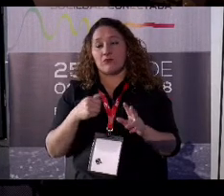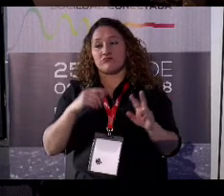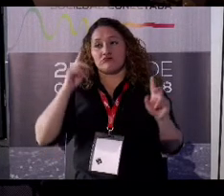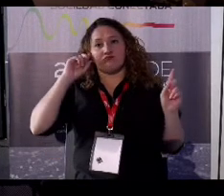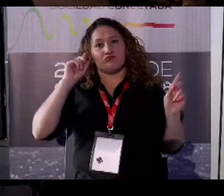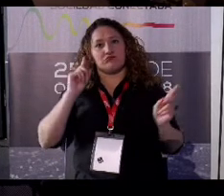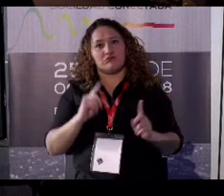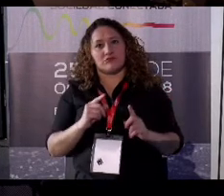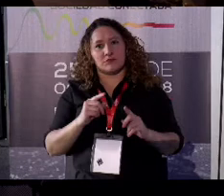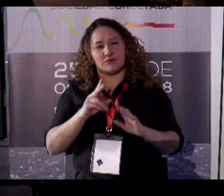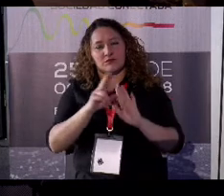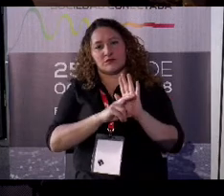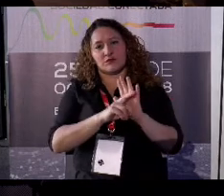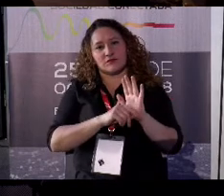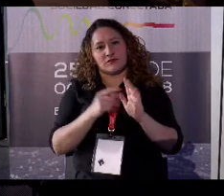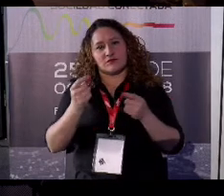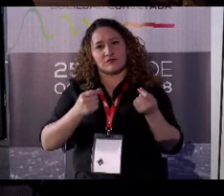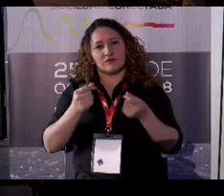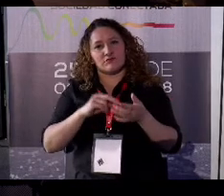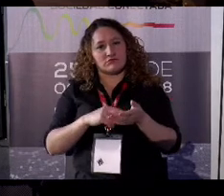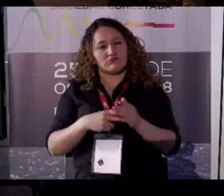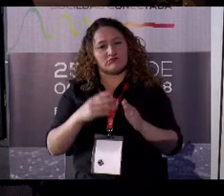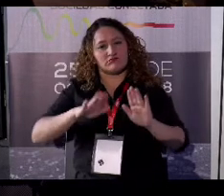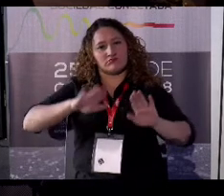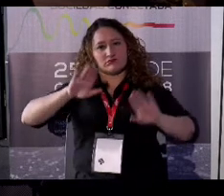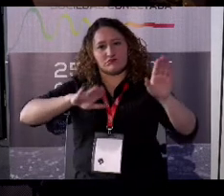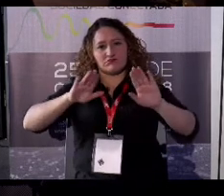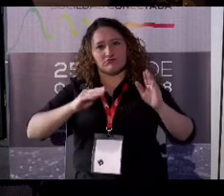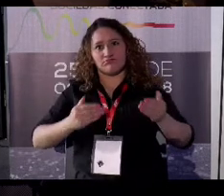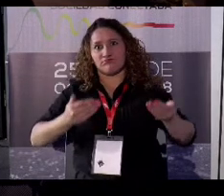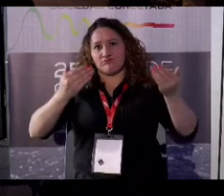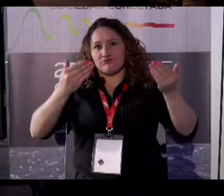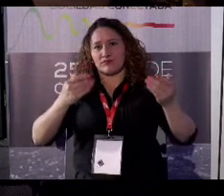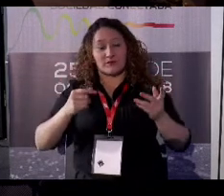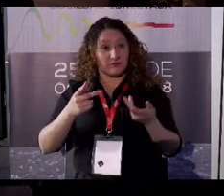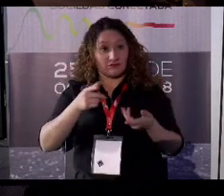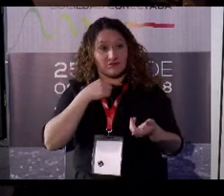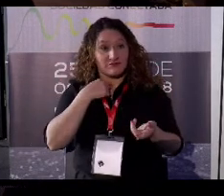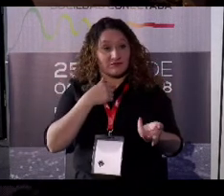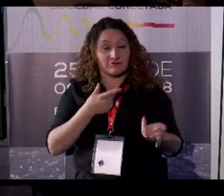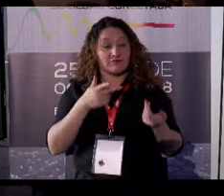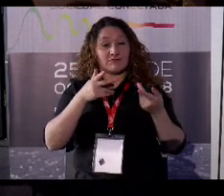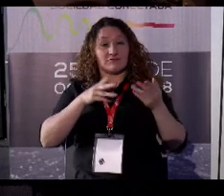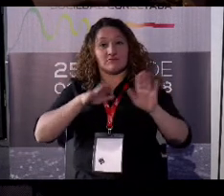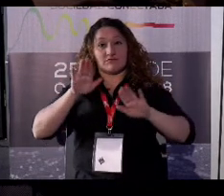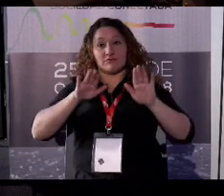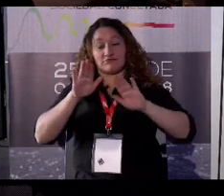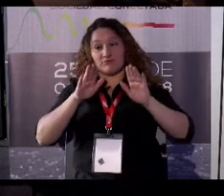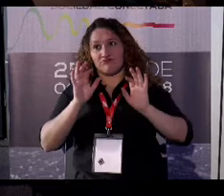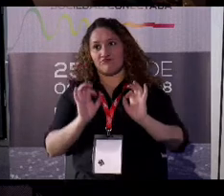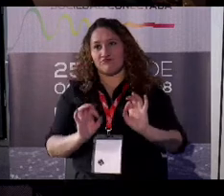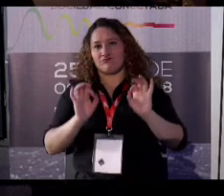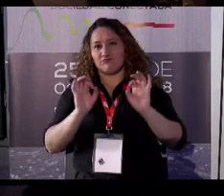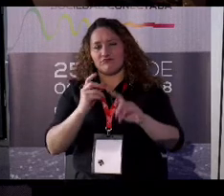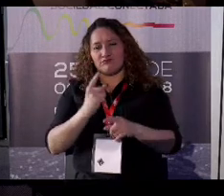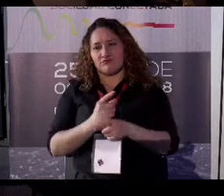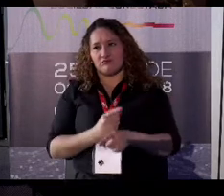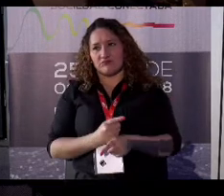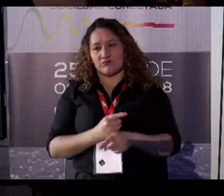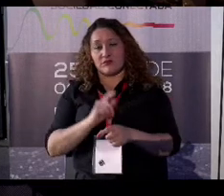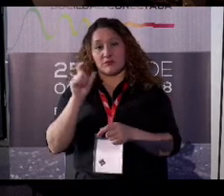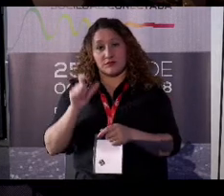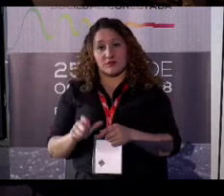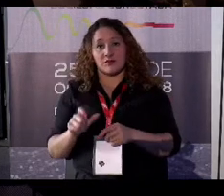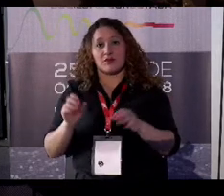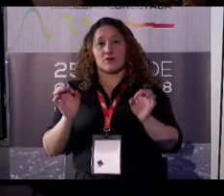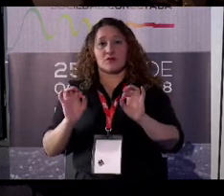desde la teoría económica que la subasta es eficiente. ¿Y a quién no le gustan las subastas eficientes? Un regulador, una